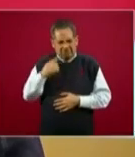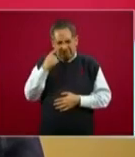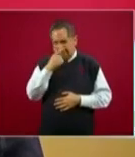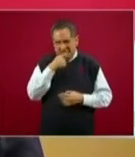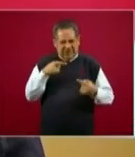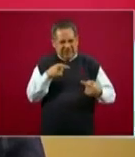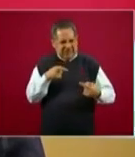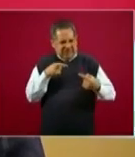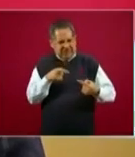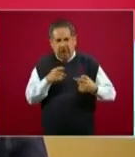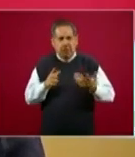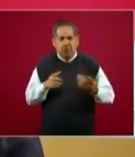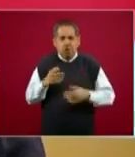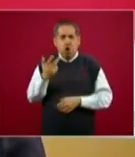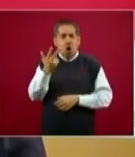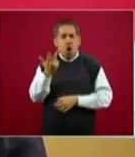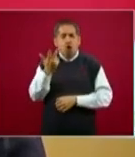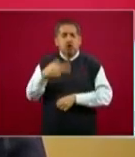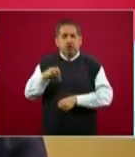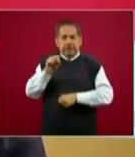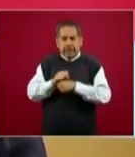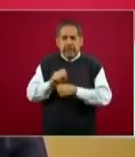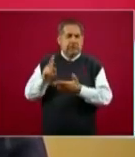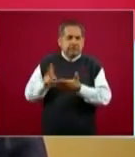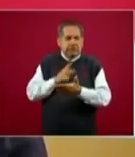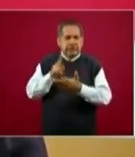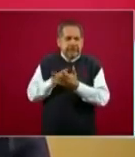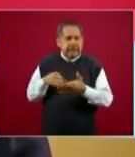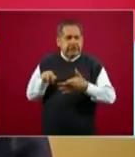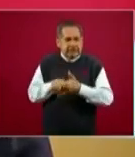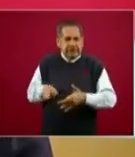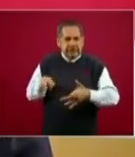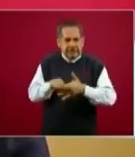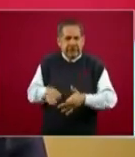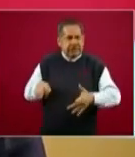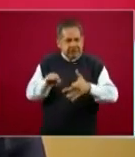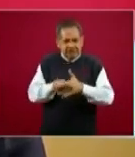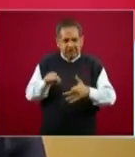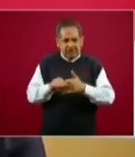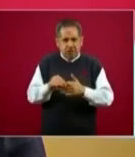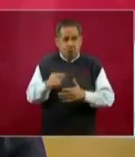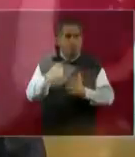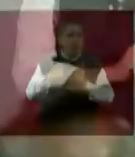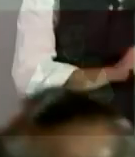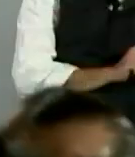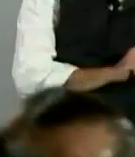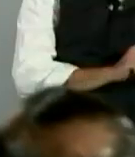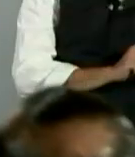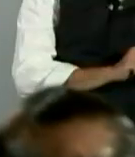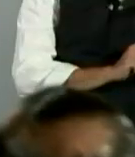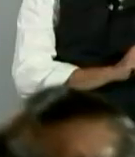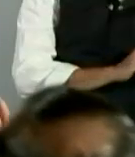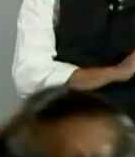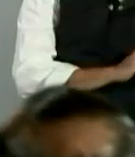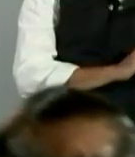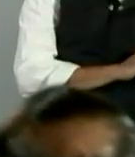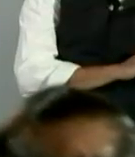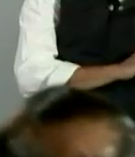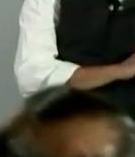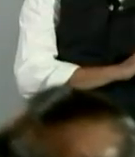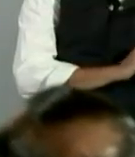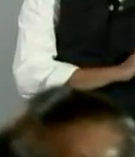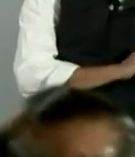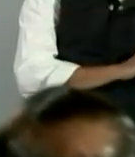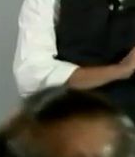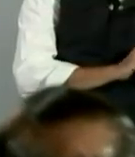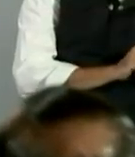información, se les cayó el rating. Claro, ya no es rating. Es que, ¿sabes qué, Mau? Llegó un punto en el que ya era demasiada saturación. La gente también estábamos